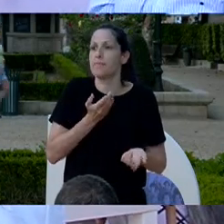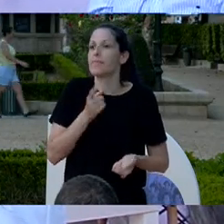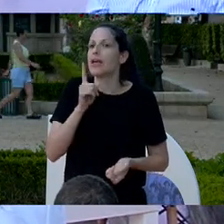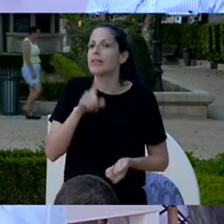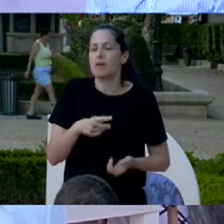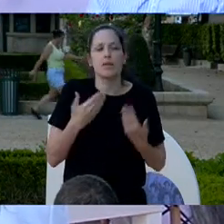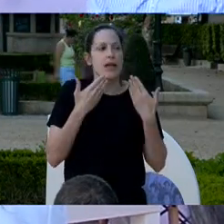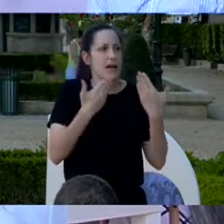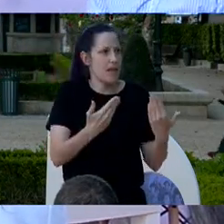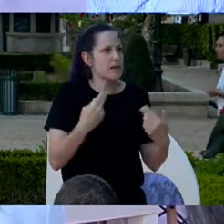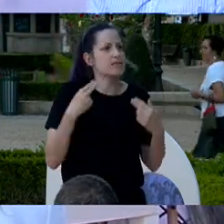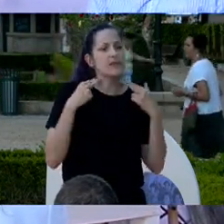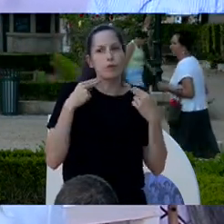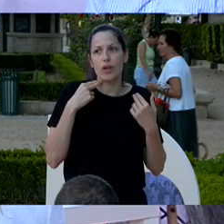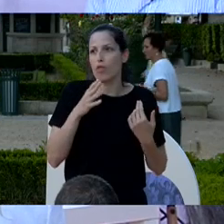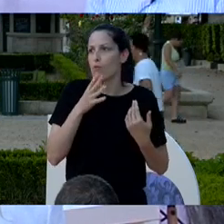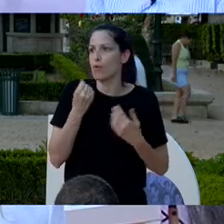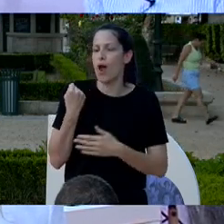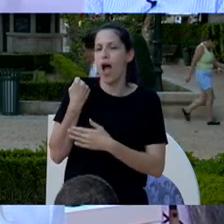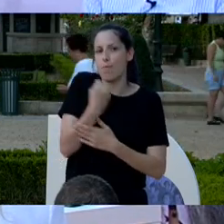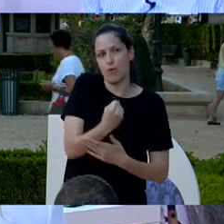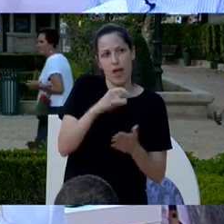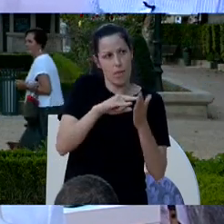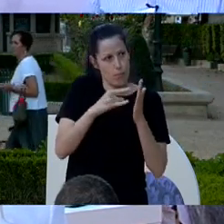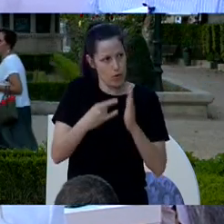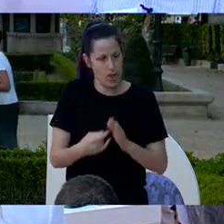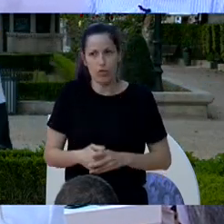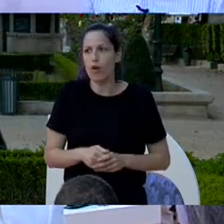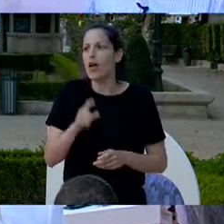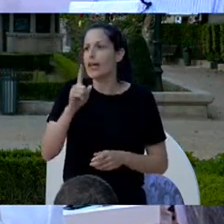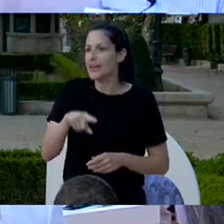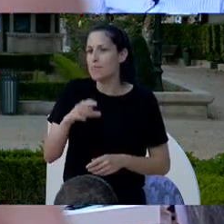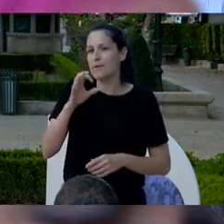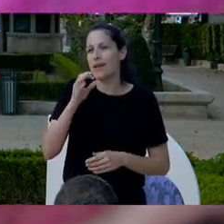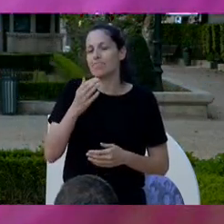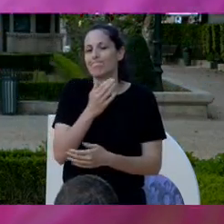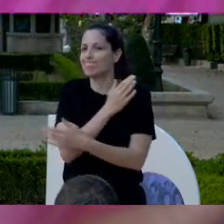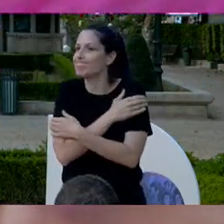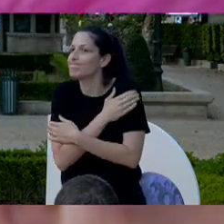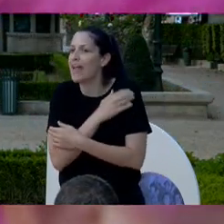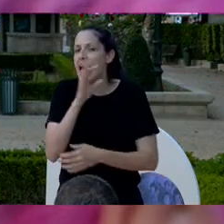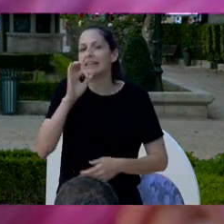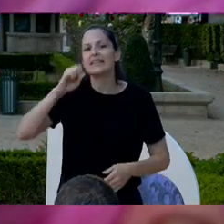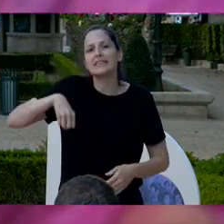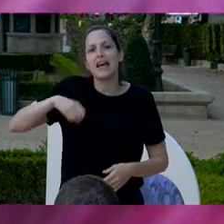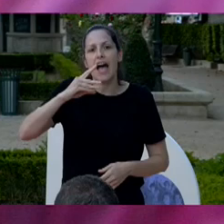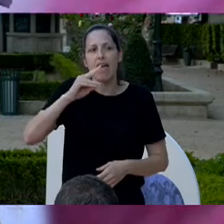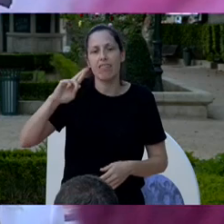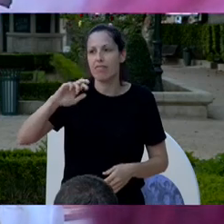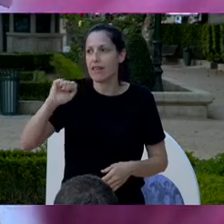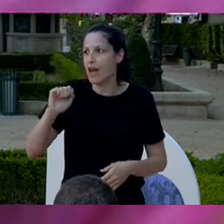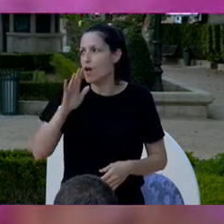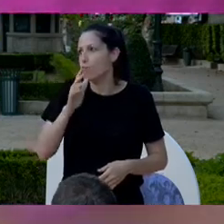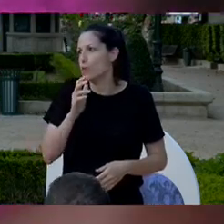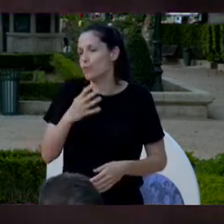este proxecto. Mandámoslle un abrazo a Sandra Bastos, que sei que lle gustaría estar hoxe aquí, a nova deputada